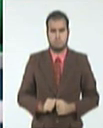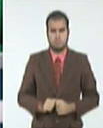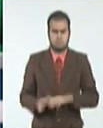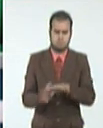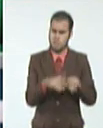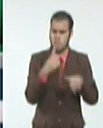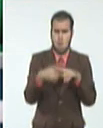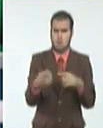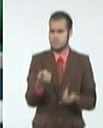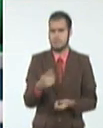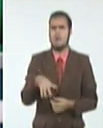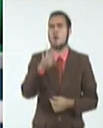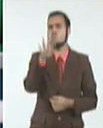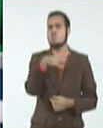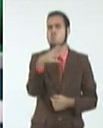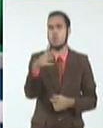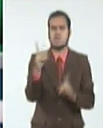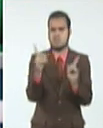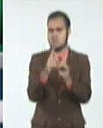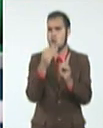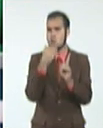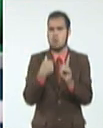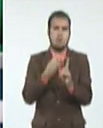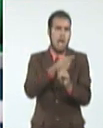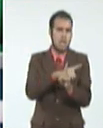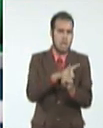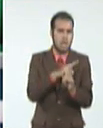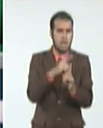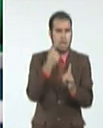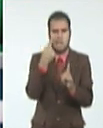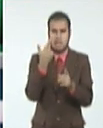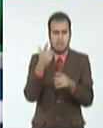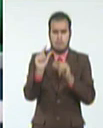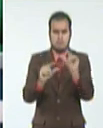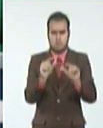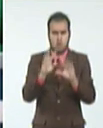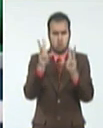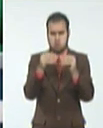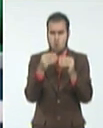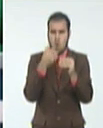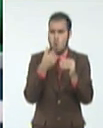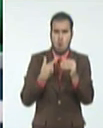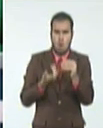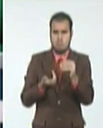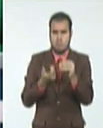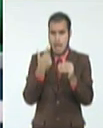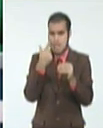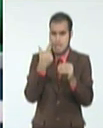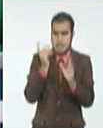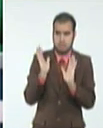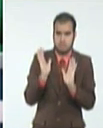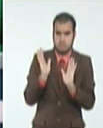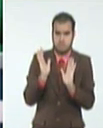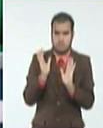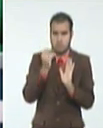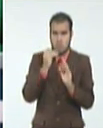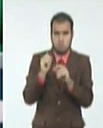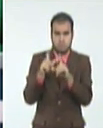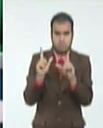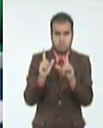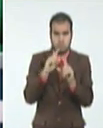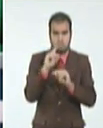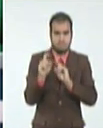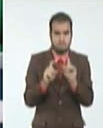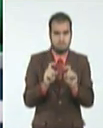del comportamiento del día, del comportamiento acumulado, que no sé si lo tendremos a disponibilidad y se